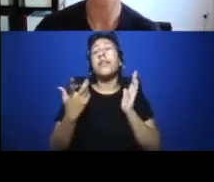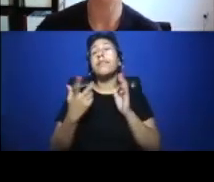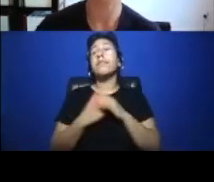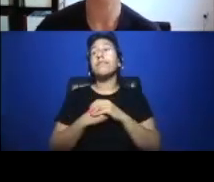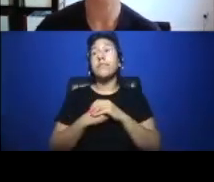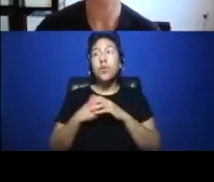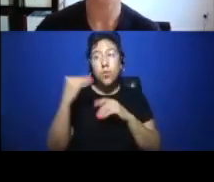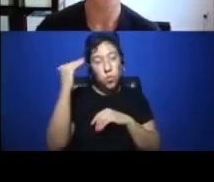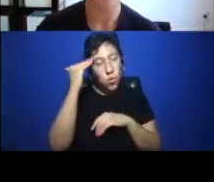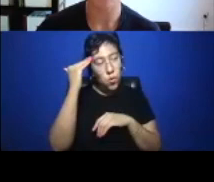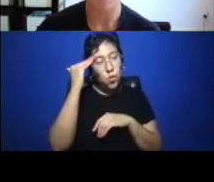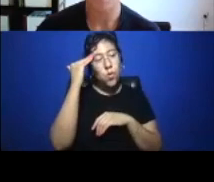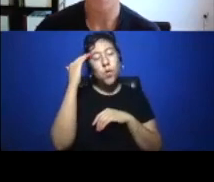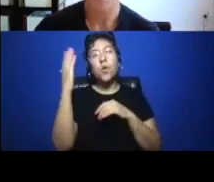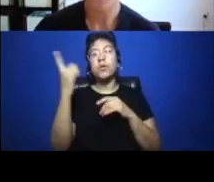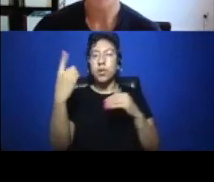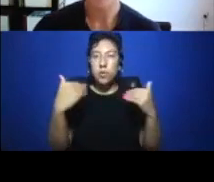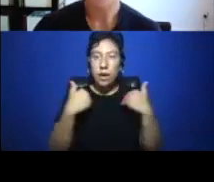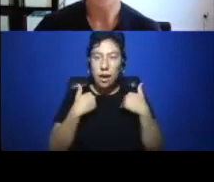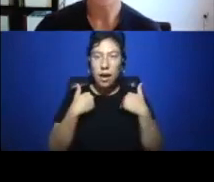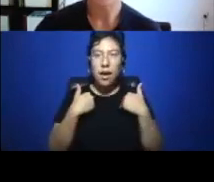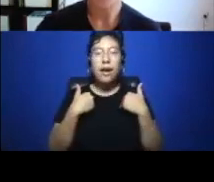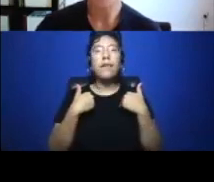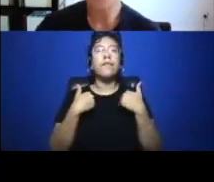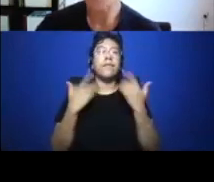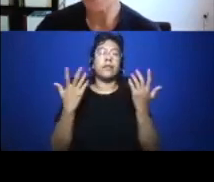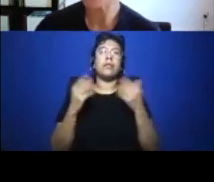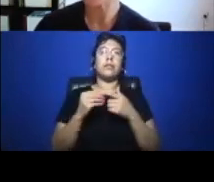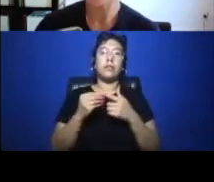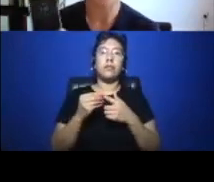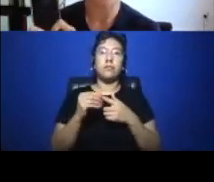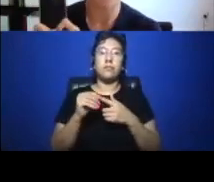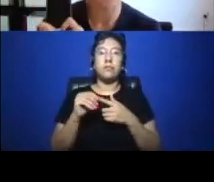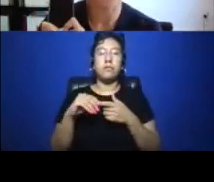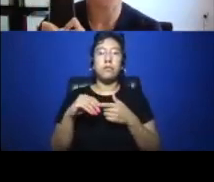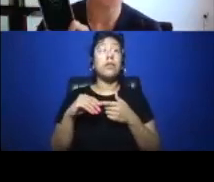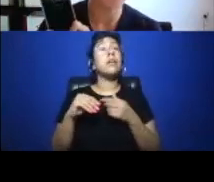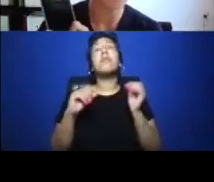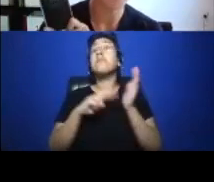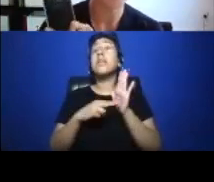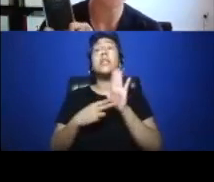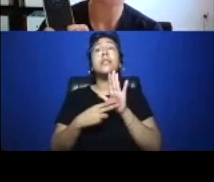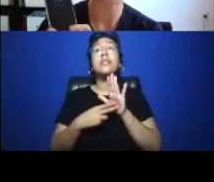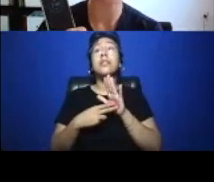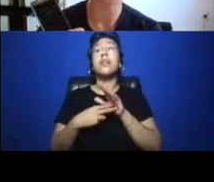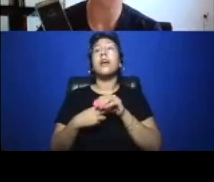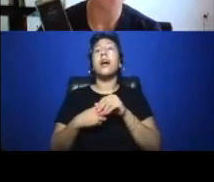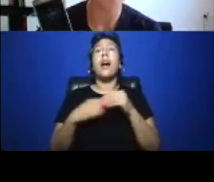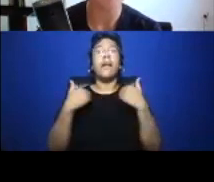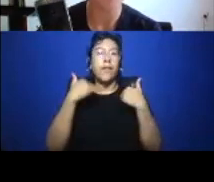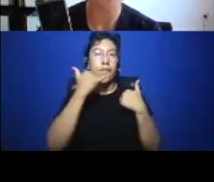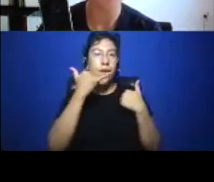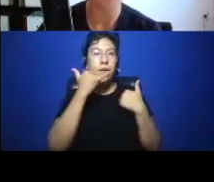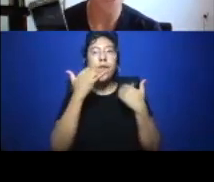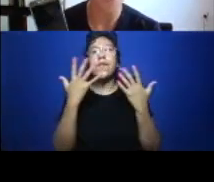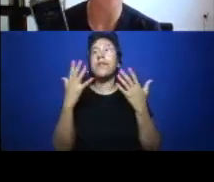tu contraseña y lo otro es algo que tú tienes. Y eso significa que tu teléfono se te